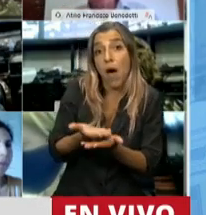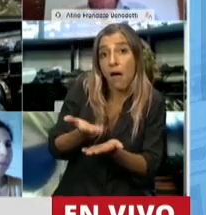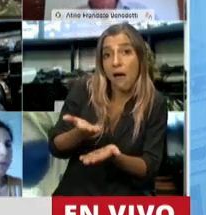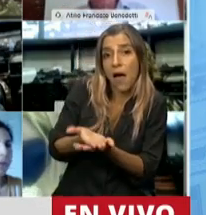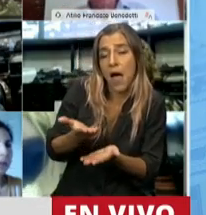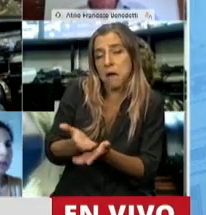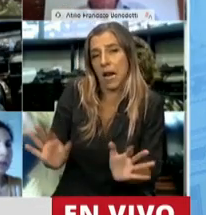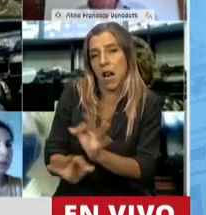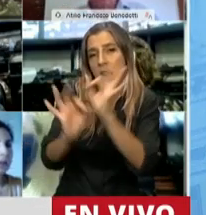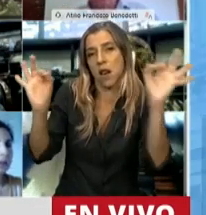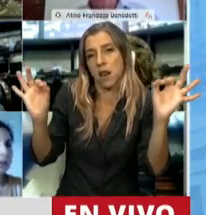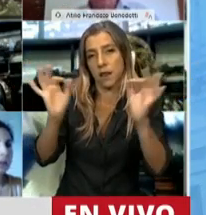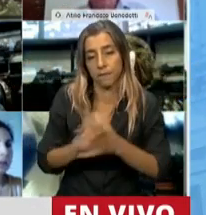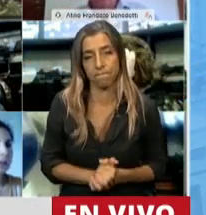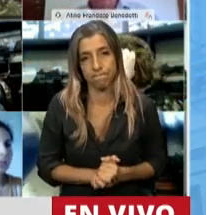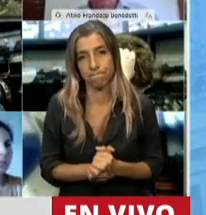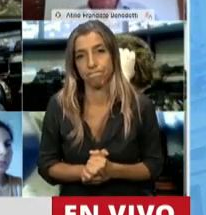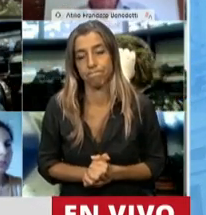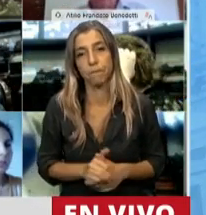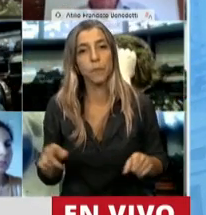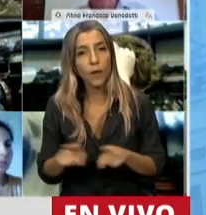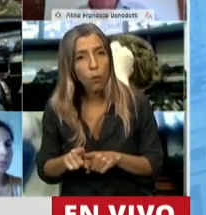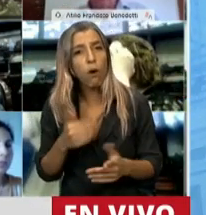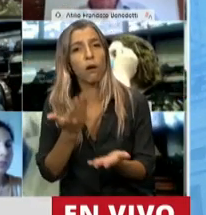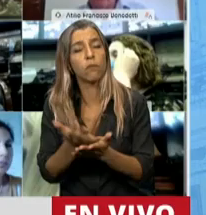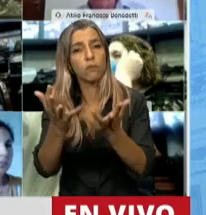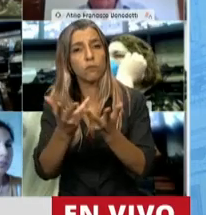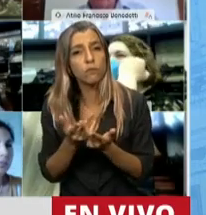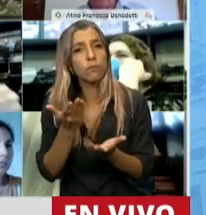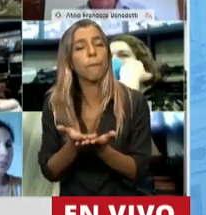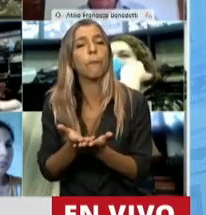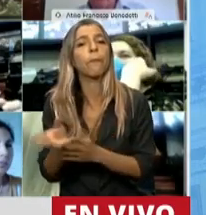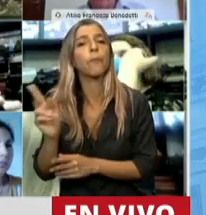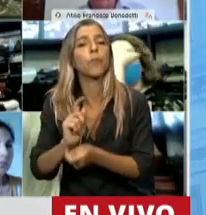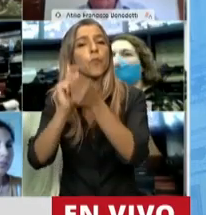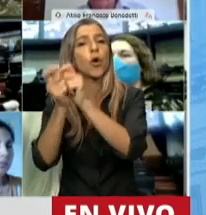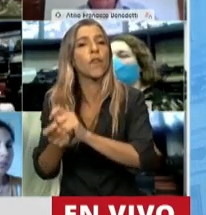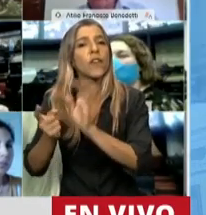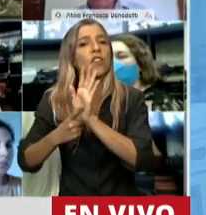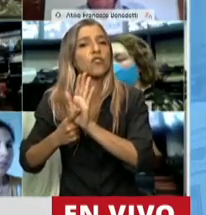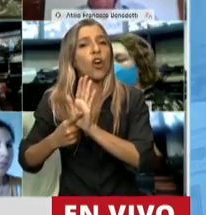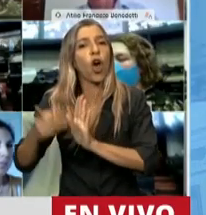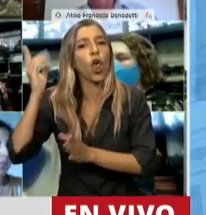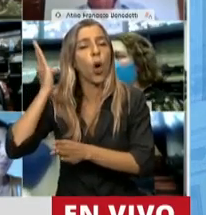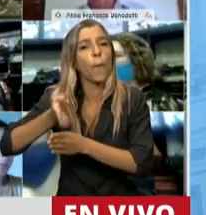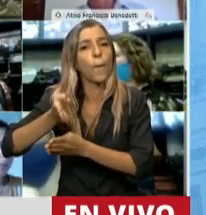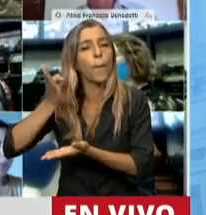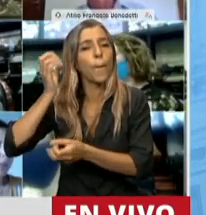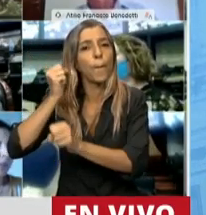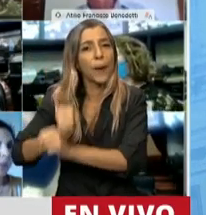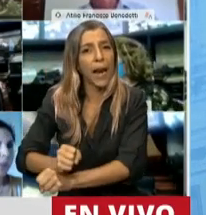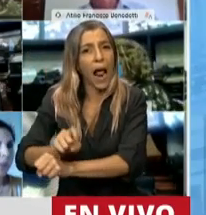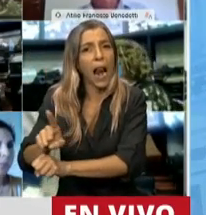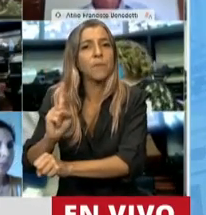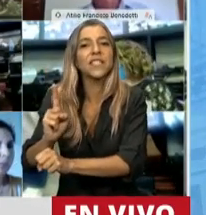presentado proyectos para modificar el Código Penal sancionando a quienes violaren la propiedad privada y a